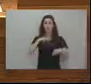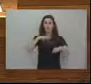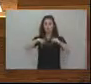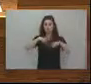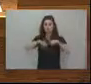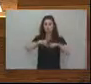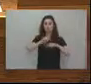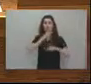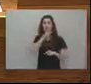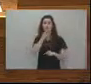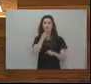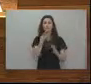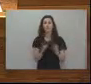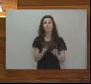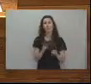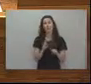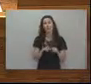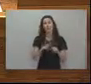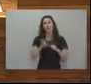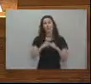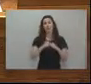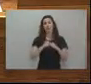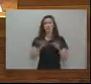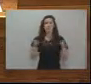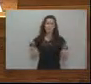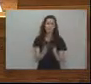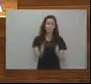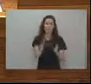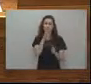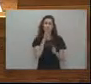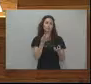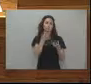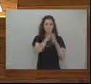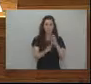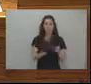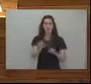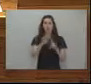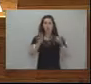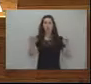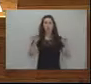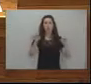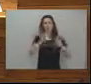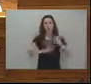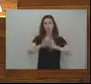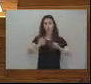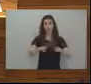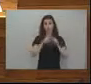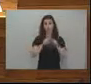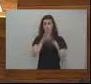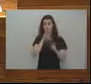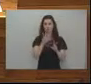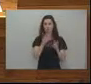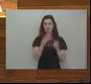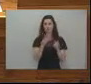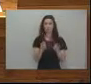que hablaban de que se iba a reducir el tráfico de carbón, que no se tenían en cuenta las alegaciones que presentaron las organizaciones sociales y que se sobredimensionó la demanda